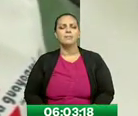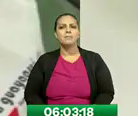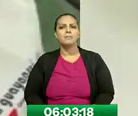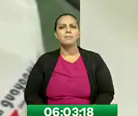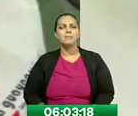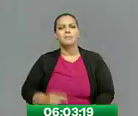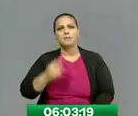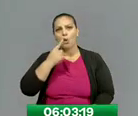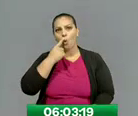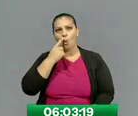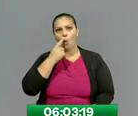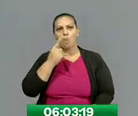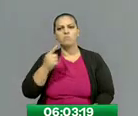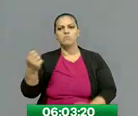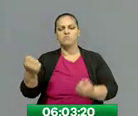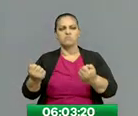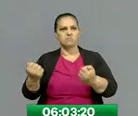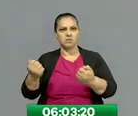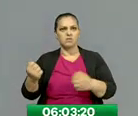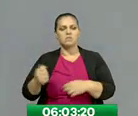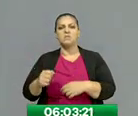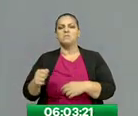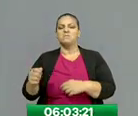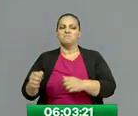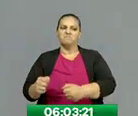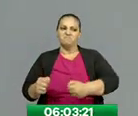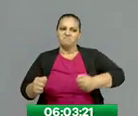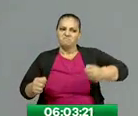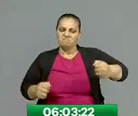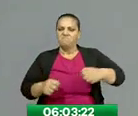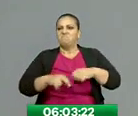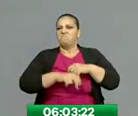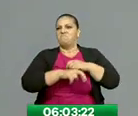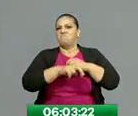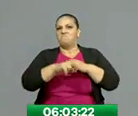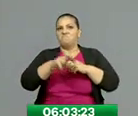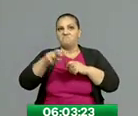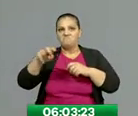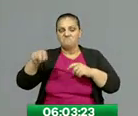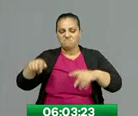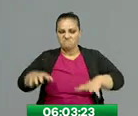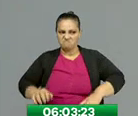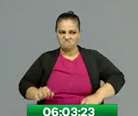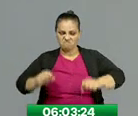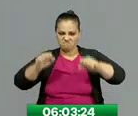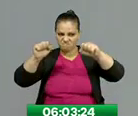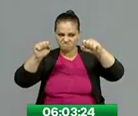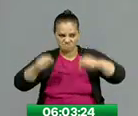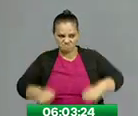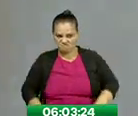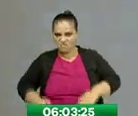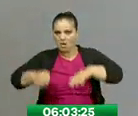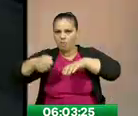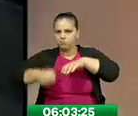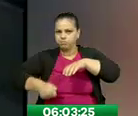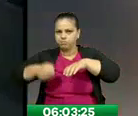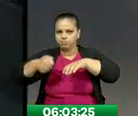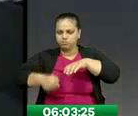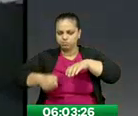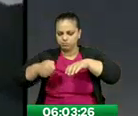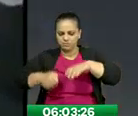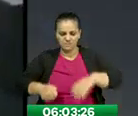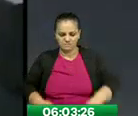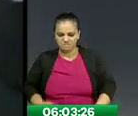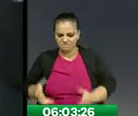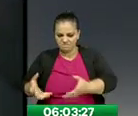veo que ella saca una gata, la gata del carro. Entonces yo lo que hago es irme hacia atrás, como que correr, y